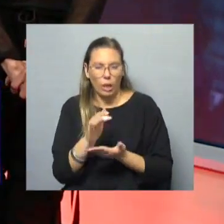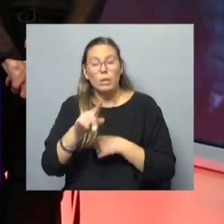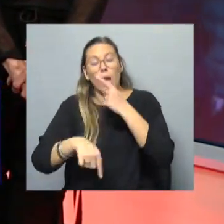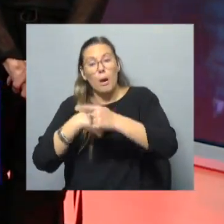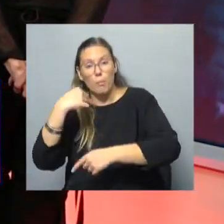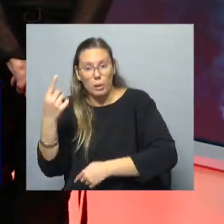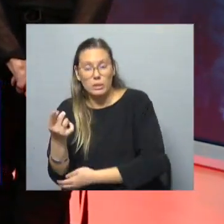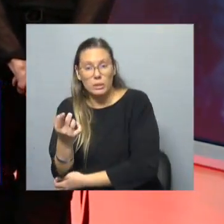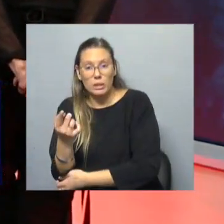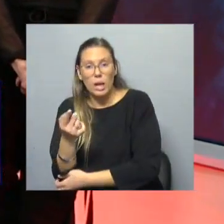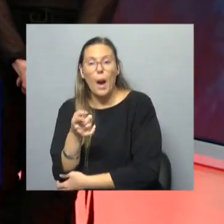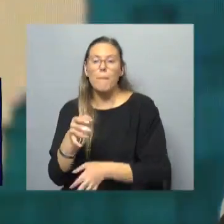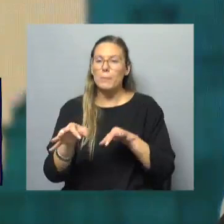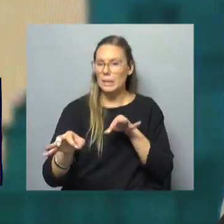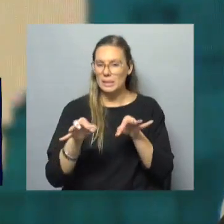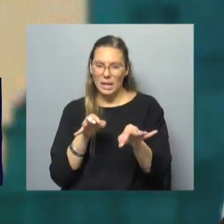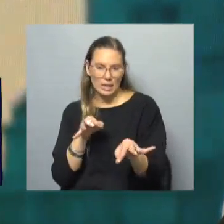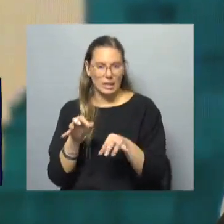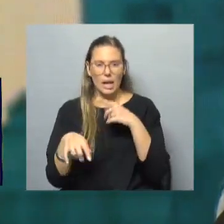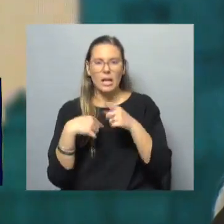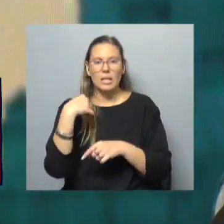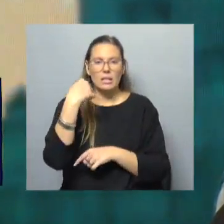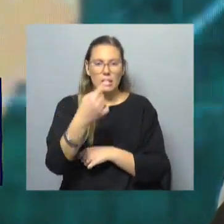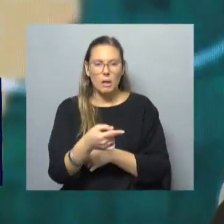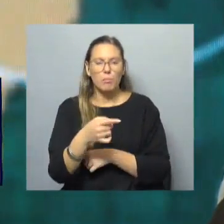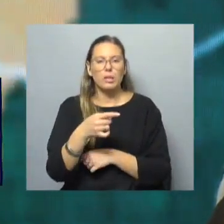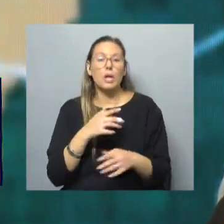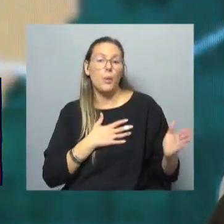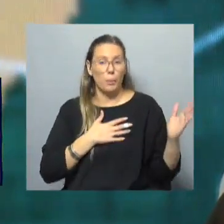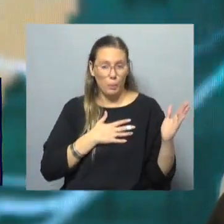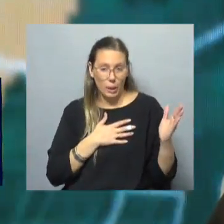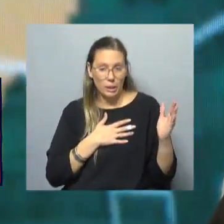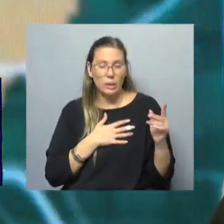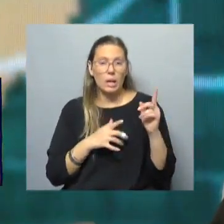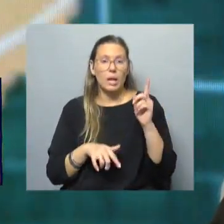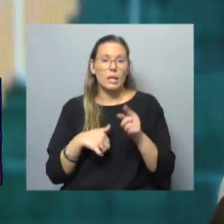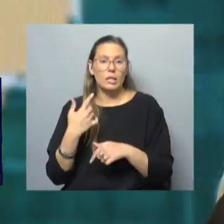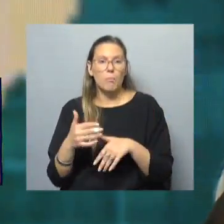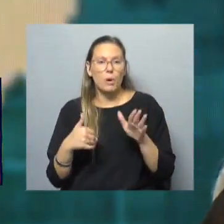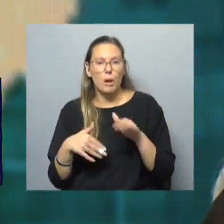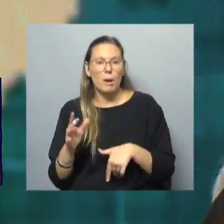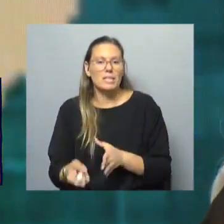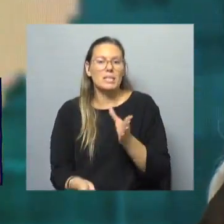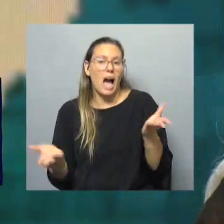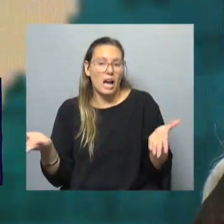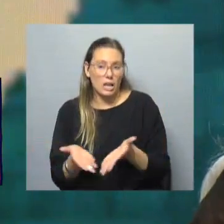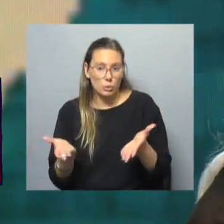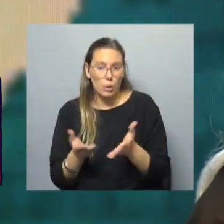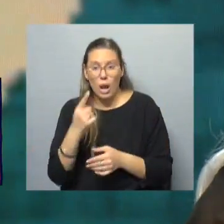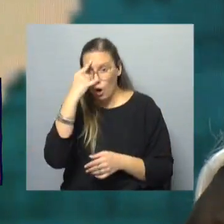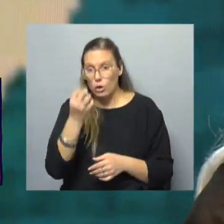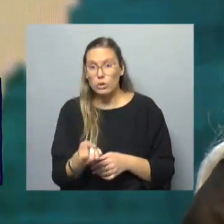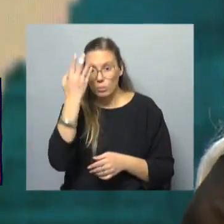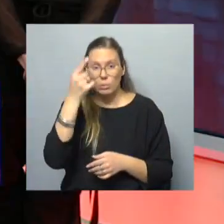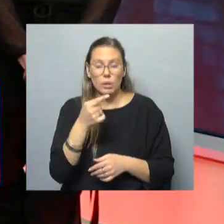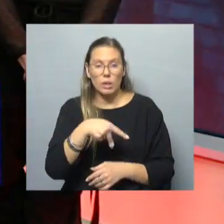parte más como de pasarela y después viene toda la parte de Vogue y luego después viene la parte como más contemporánea, más conceptual, que ahí